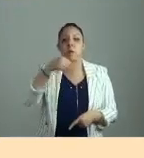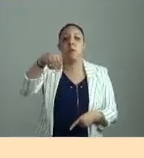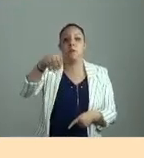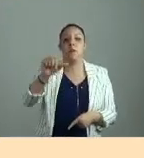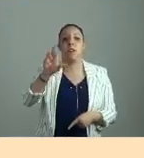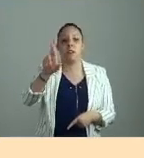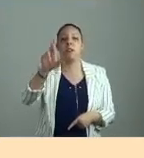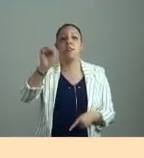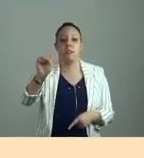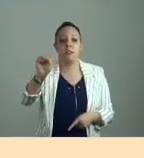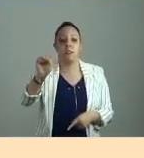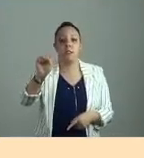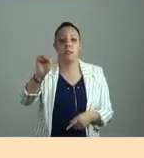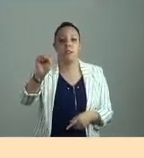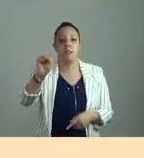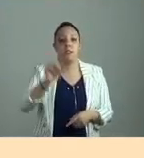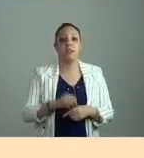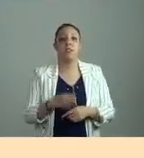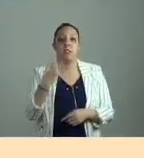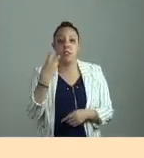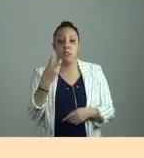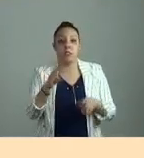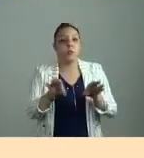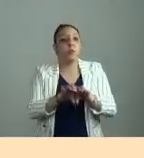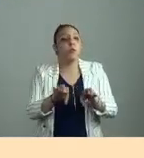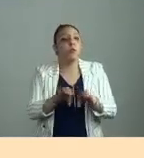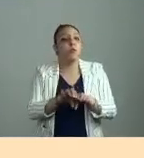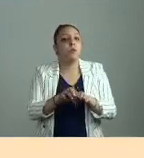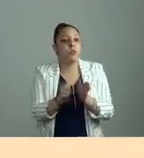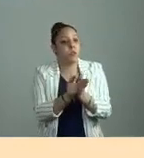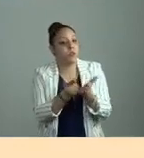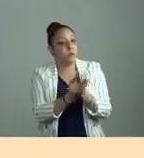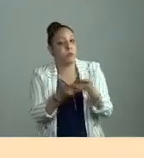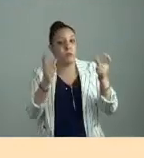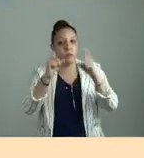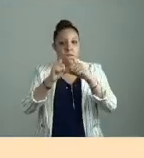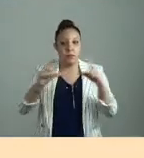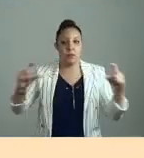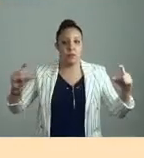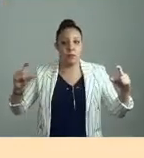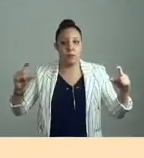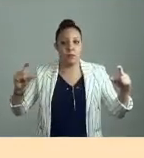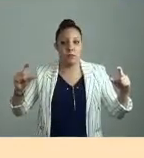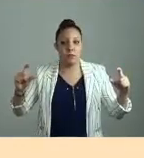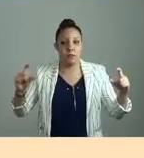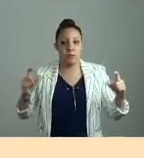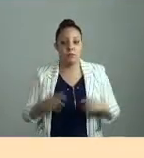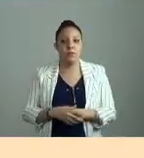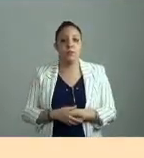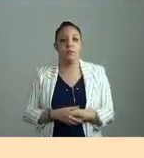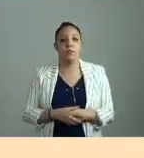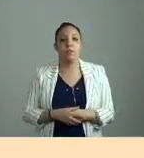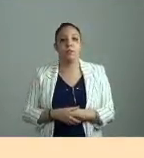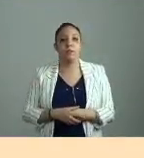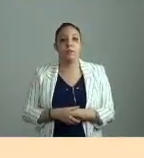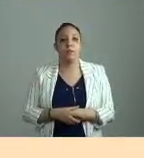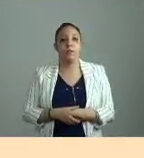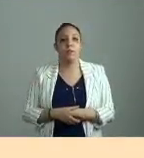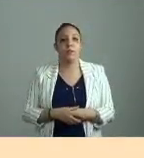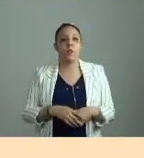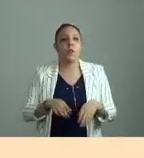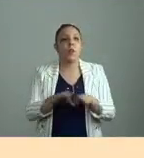capitalismo en palabras del índice de sangre de fuego